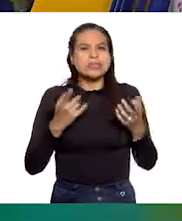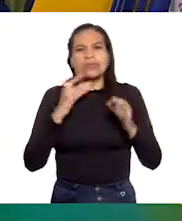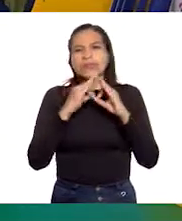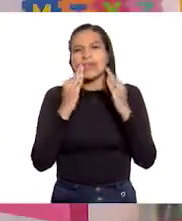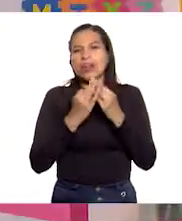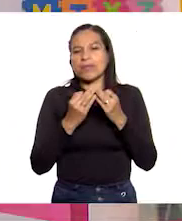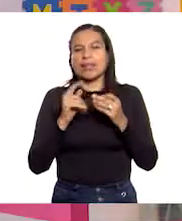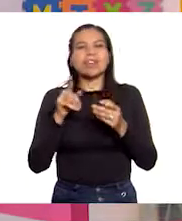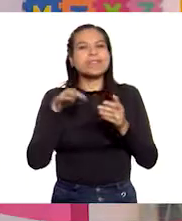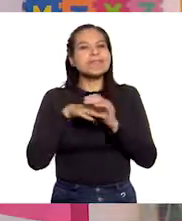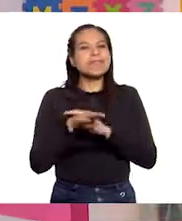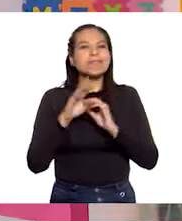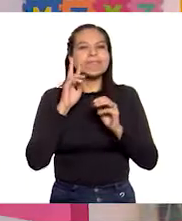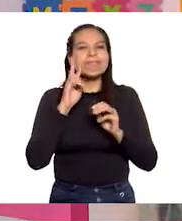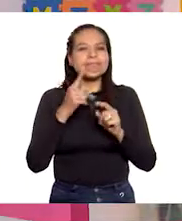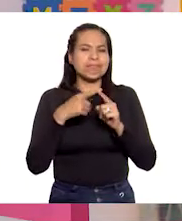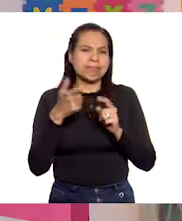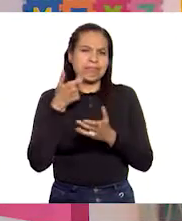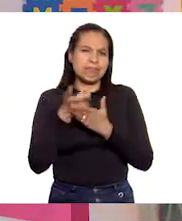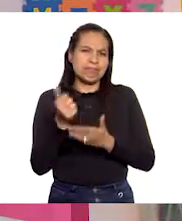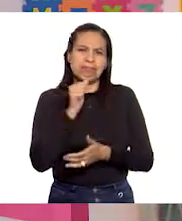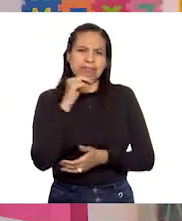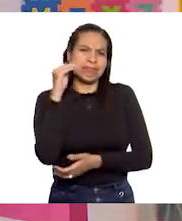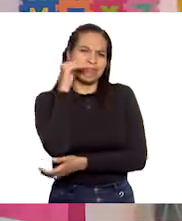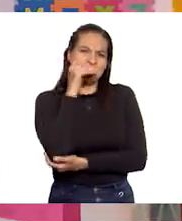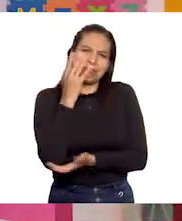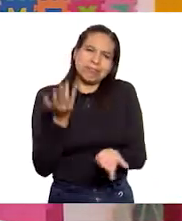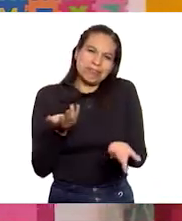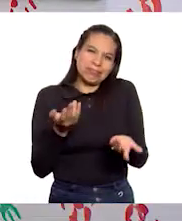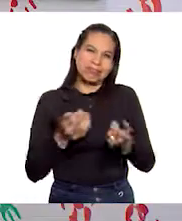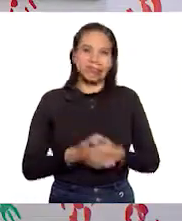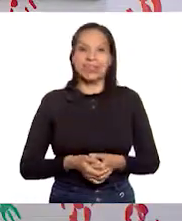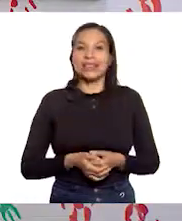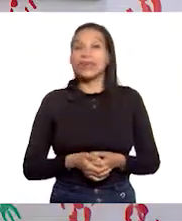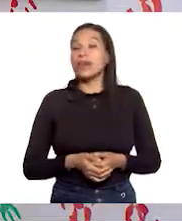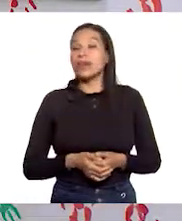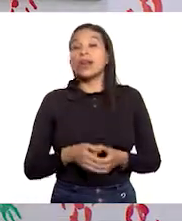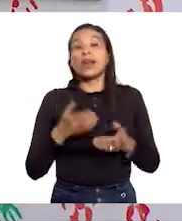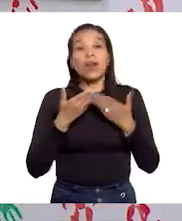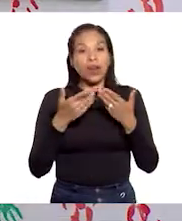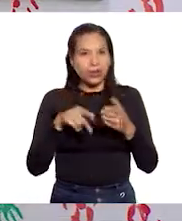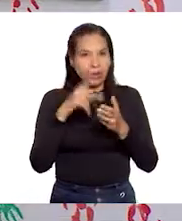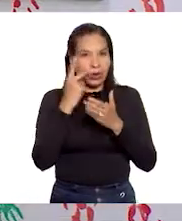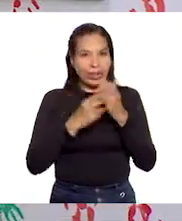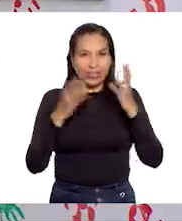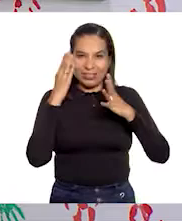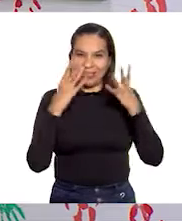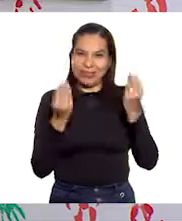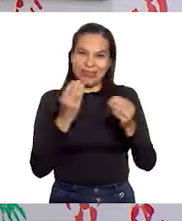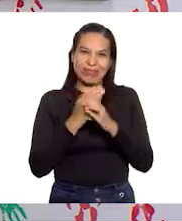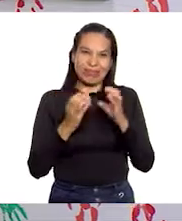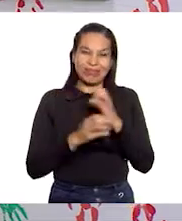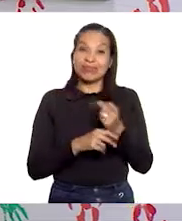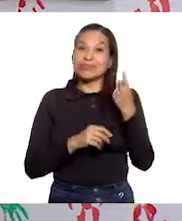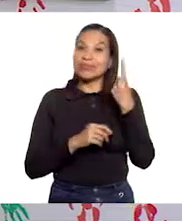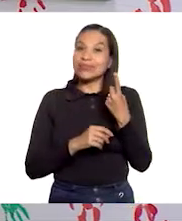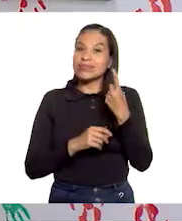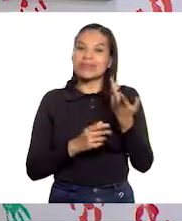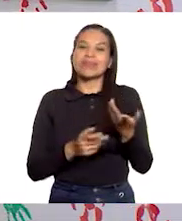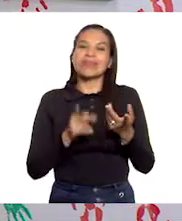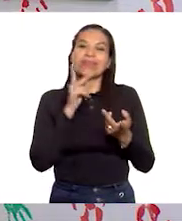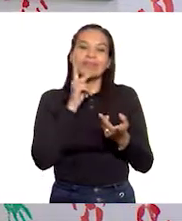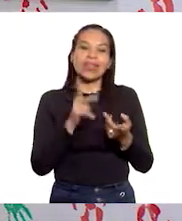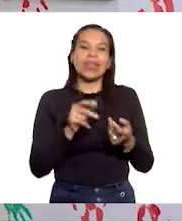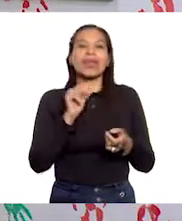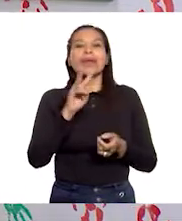manera virtual. Virtual. Y no nos va a costar nada, ¿no? Pues mira, en este programa aprendimos muchas cosas. En primer lugar, la